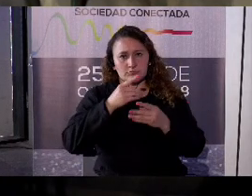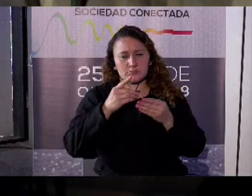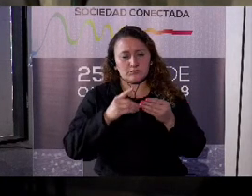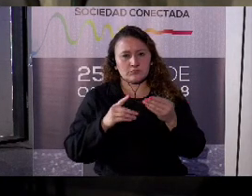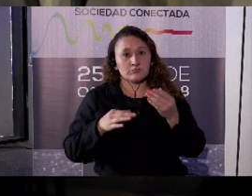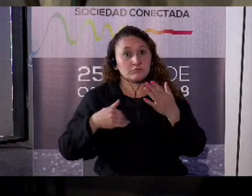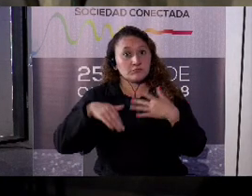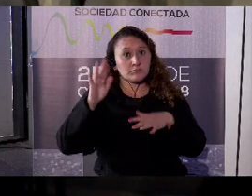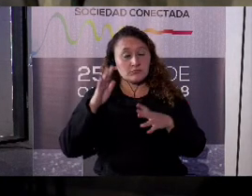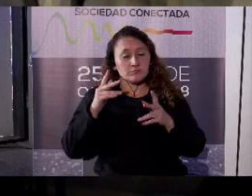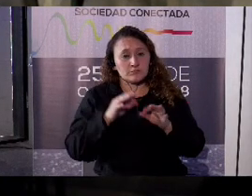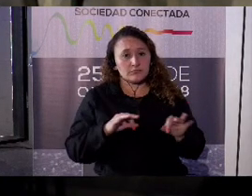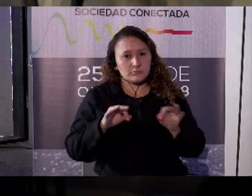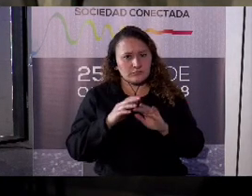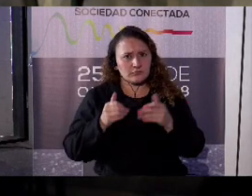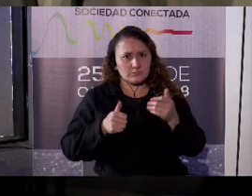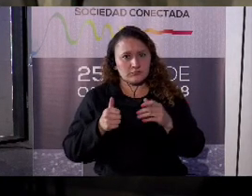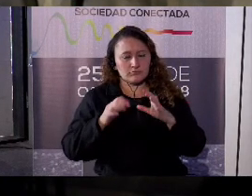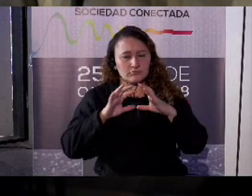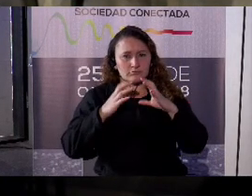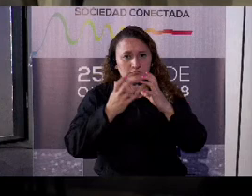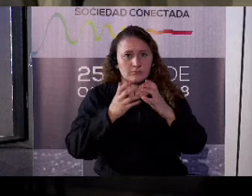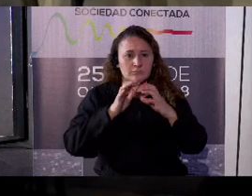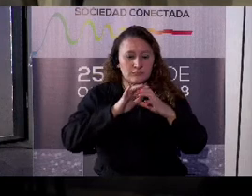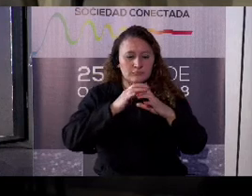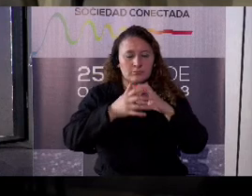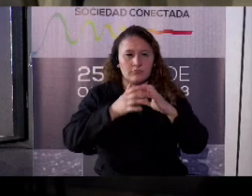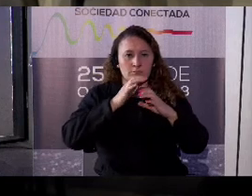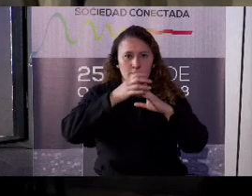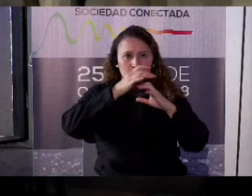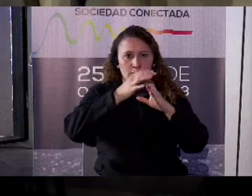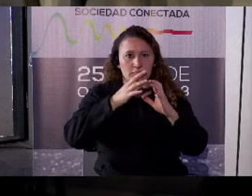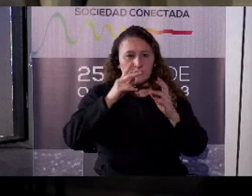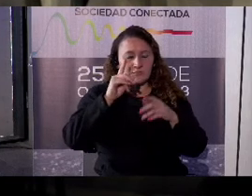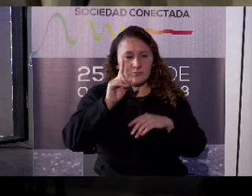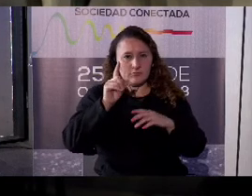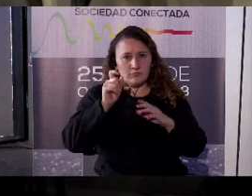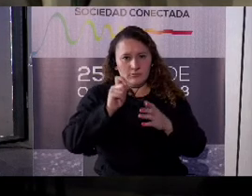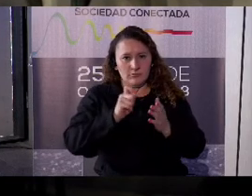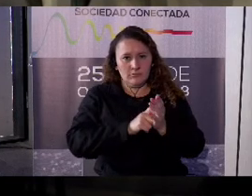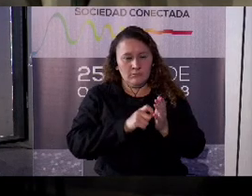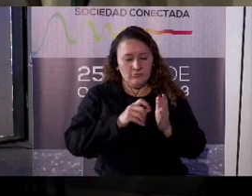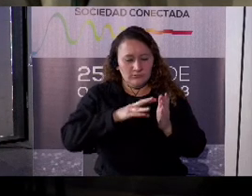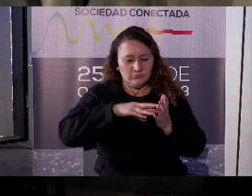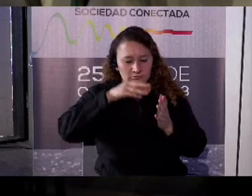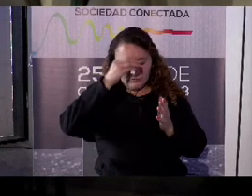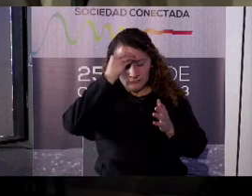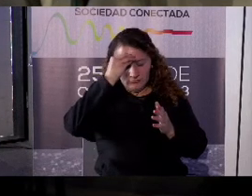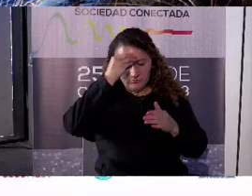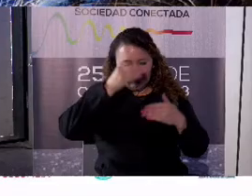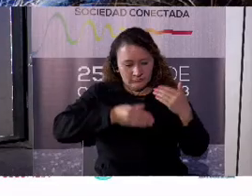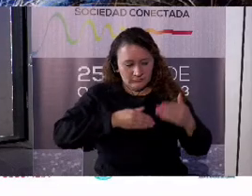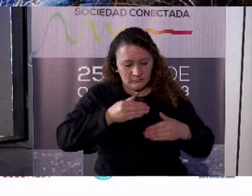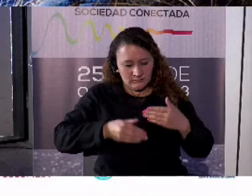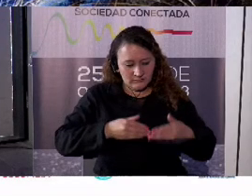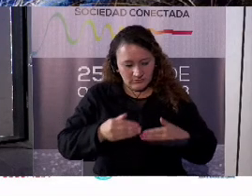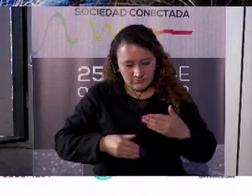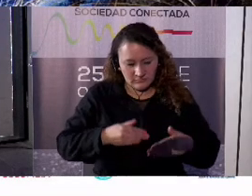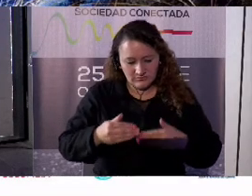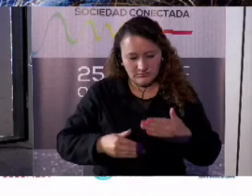las más importantes son las capas superiores Porque hay una lección aprendida en nuestro proceso